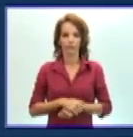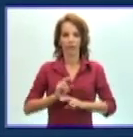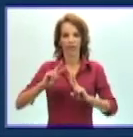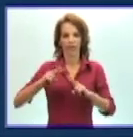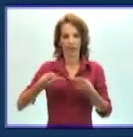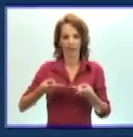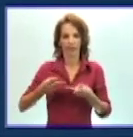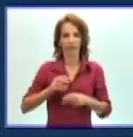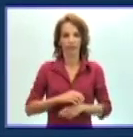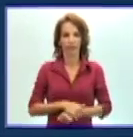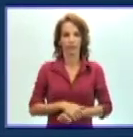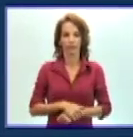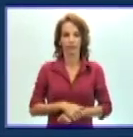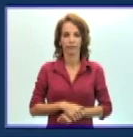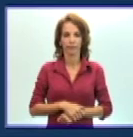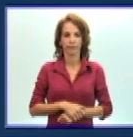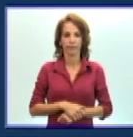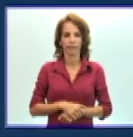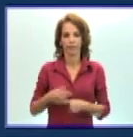de mostrar.